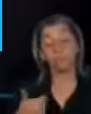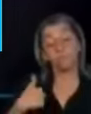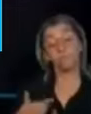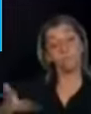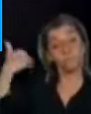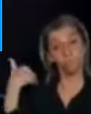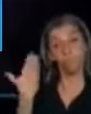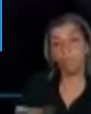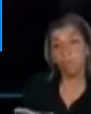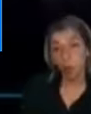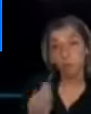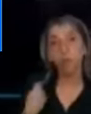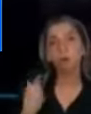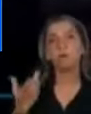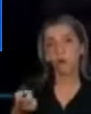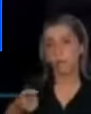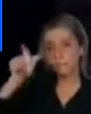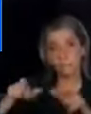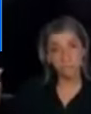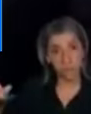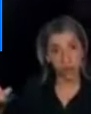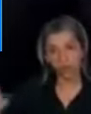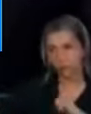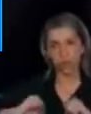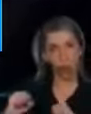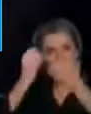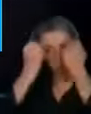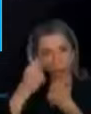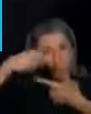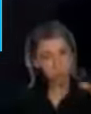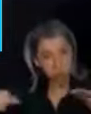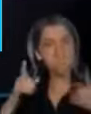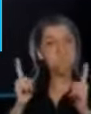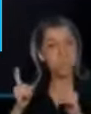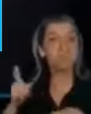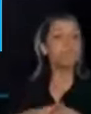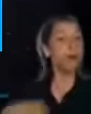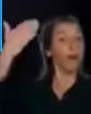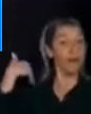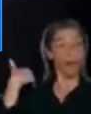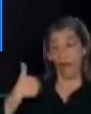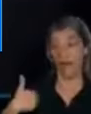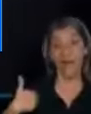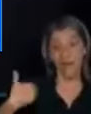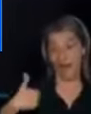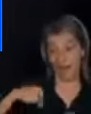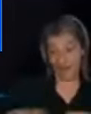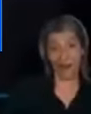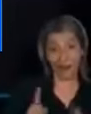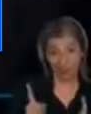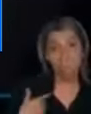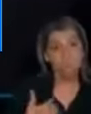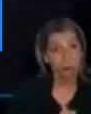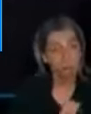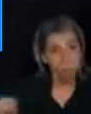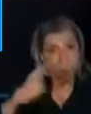digamos, en los últimos años, ¿sí? Lo escuchó a Milei decir que él también tiene a parte de la casta formando parte de su lista. Sí, lo dijo, digo, claramente cuando le